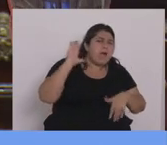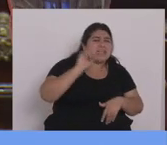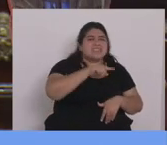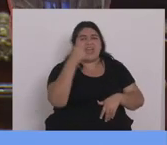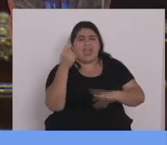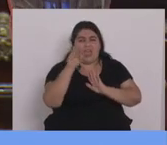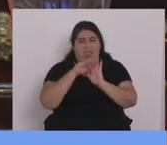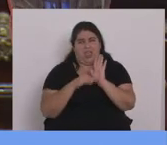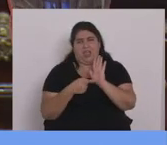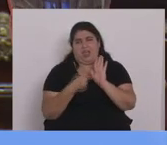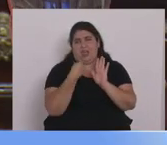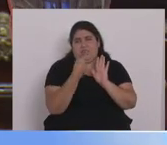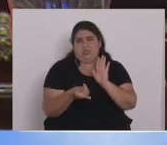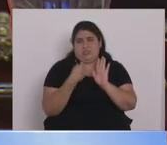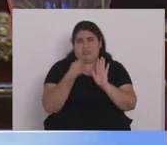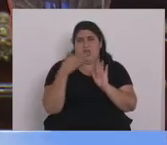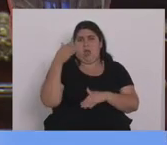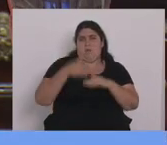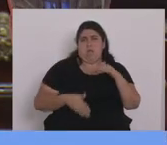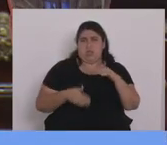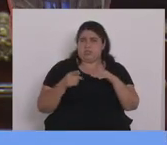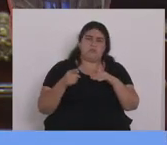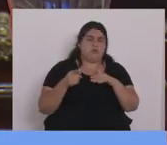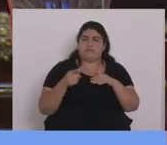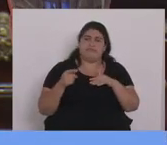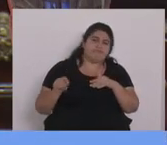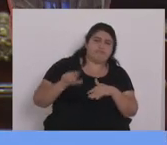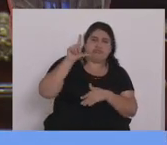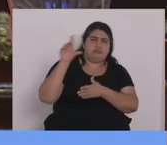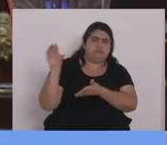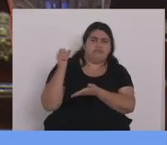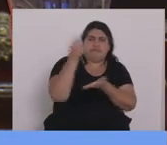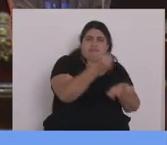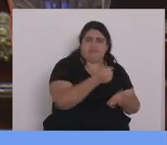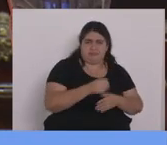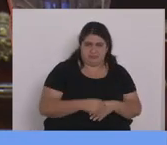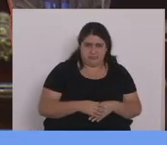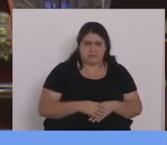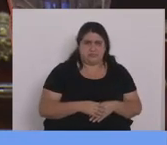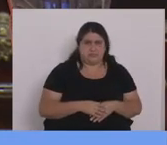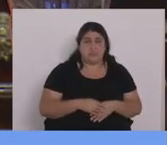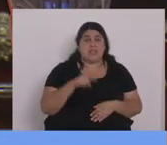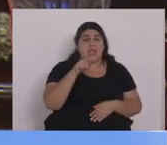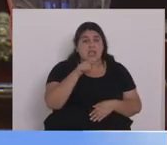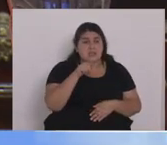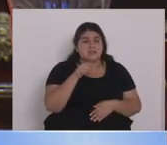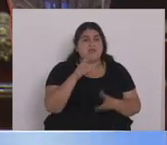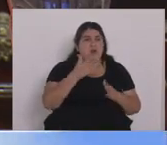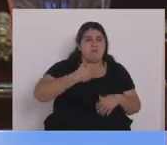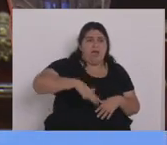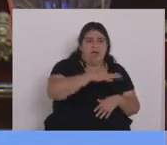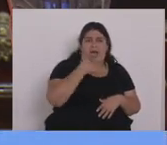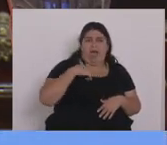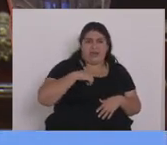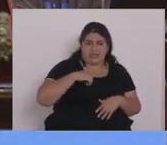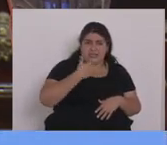estatutos le posibilitaban otorgar a nuestro país de acuerdo a la cuota parte que Argentina tiene dentro del